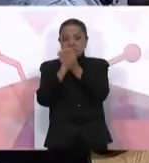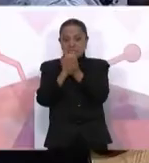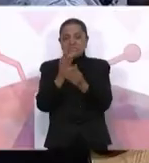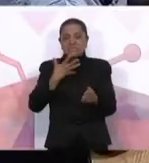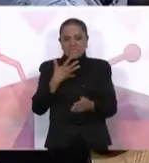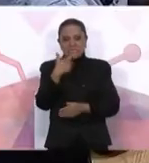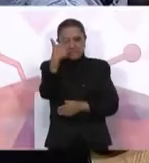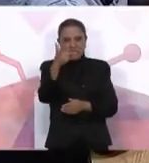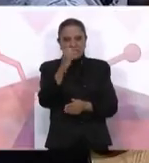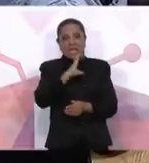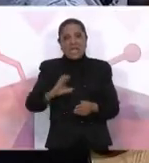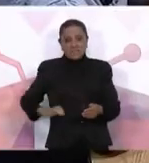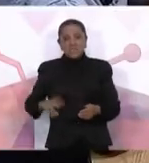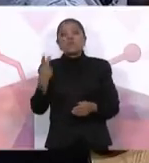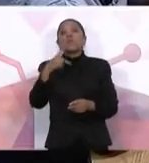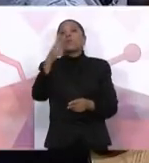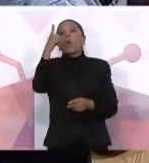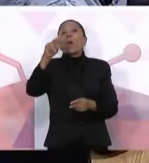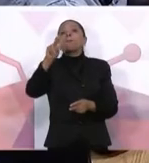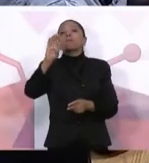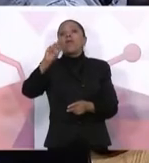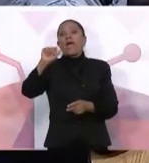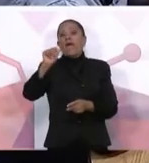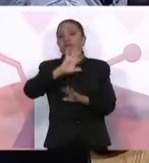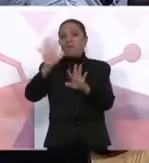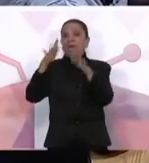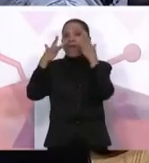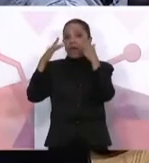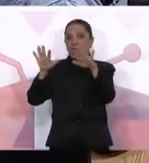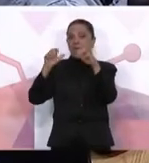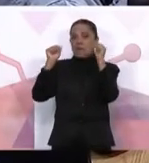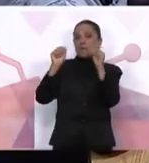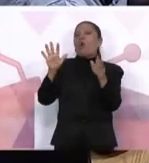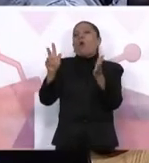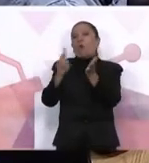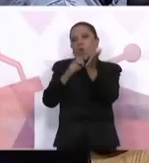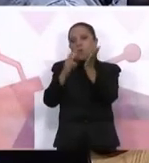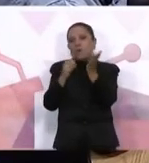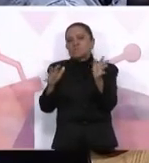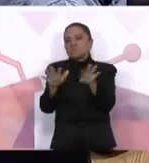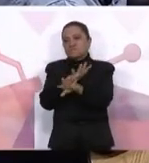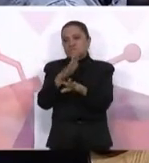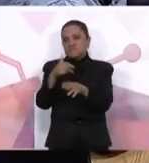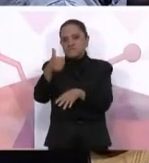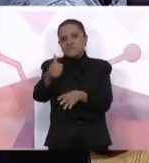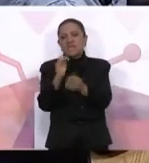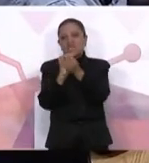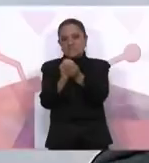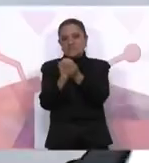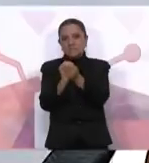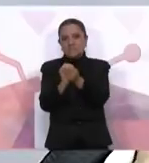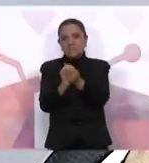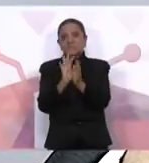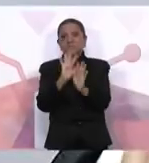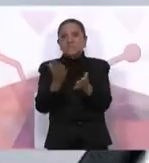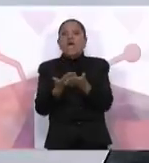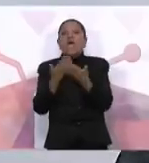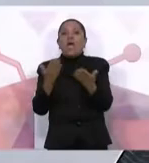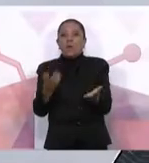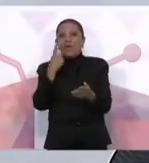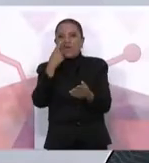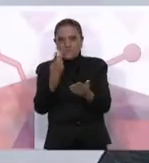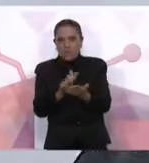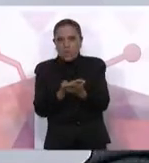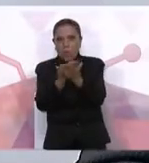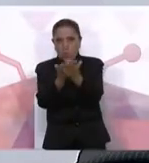partido nueva alianza entonces estaremos haciendo una reestructura en esta etapa si la propuesta va en el sentido siguiente serán